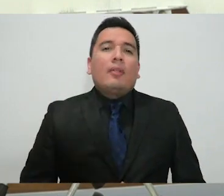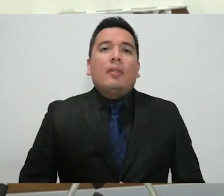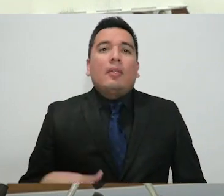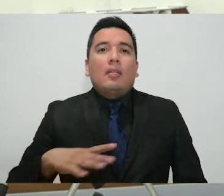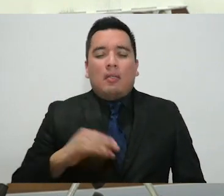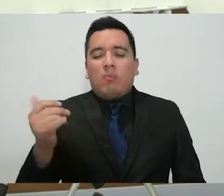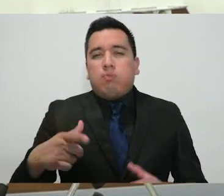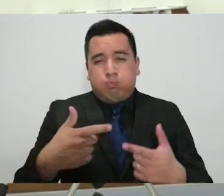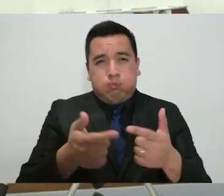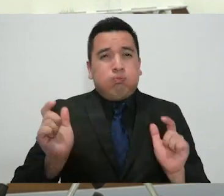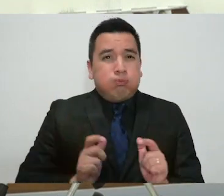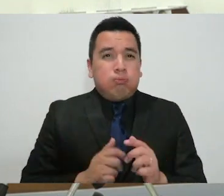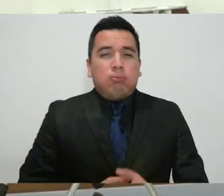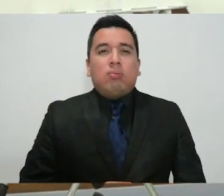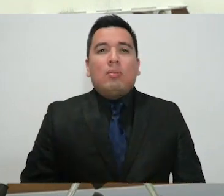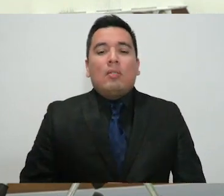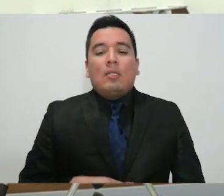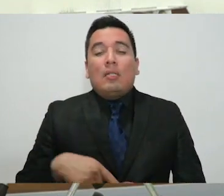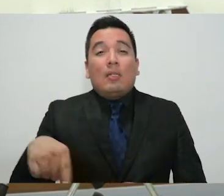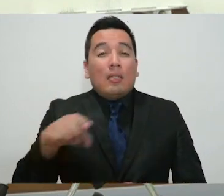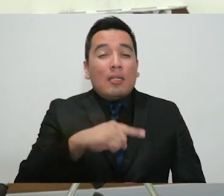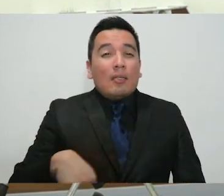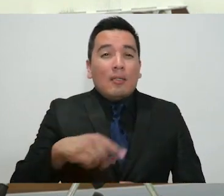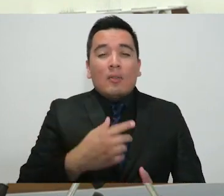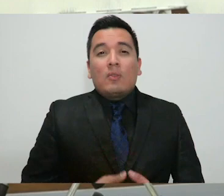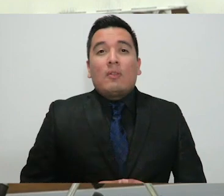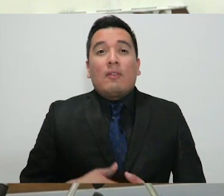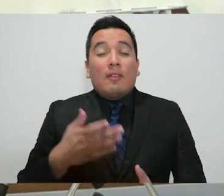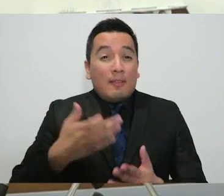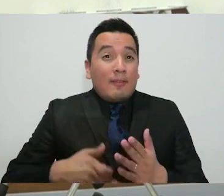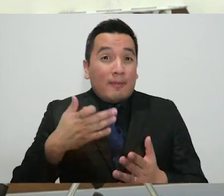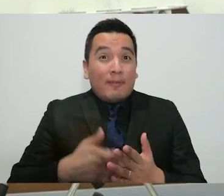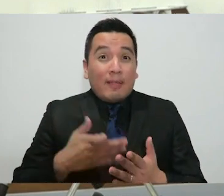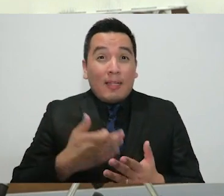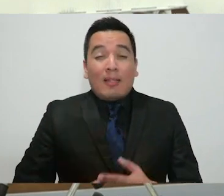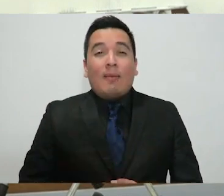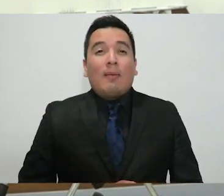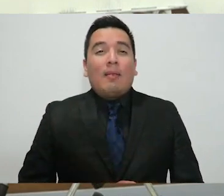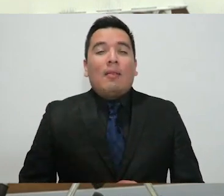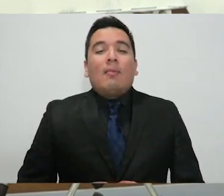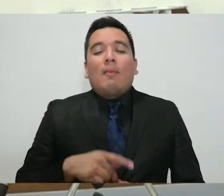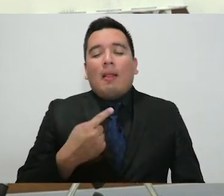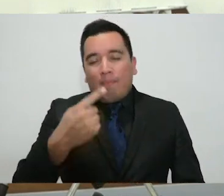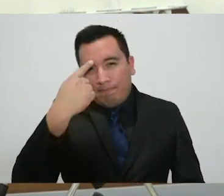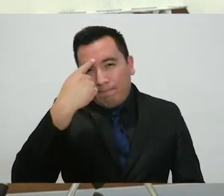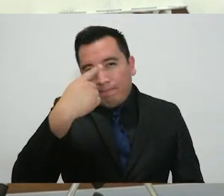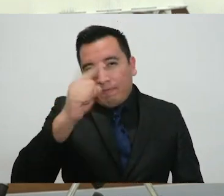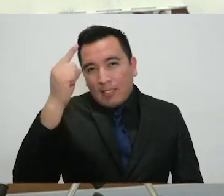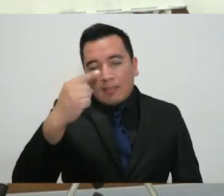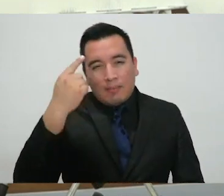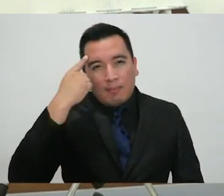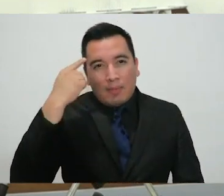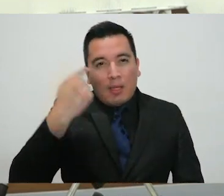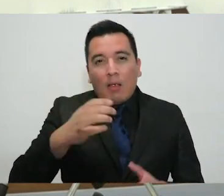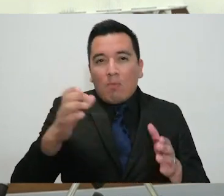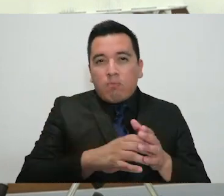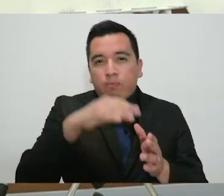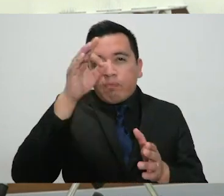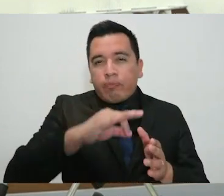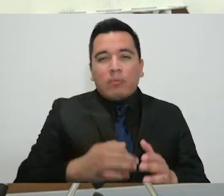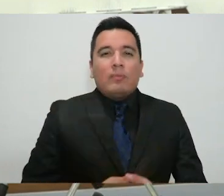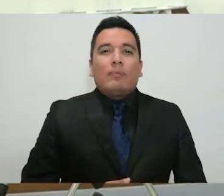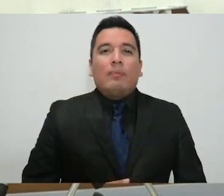sectores, grupos sociales a los cuales también se necesita facilitar el ejercicio de sus